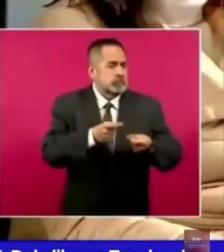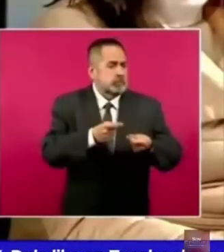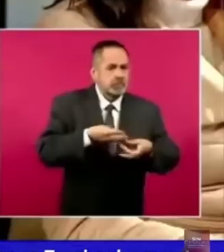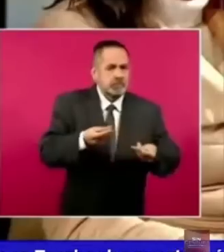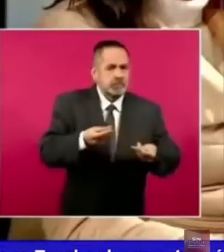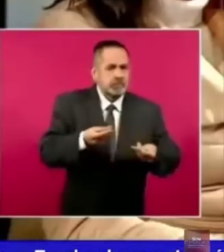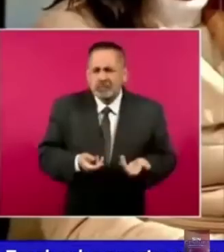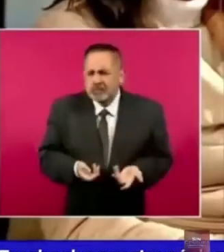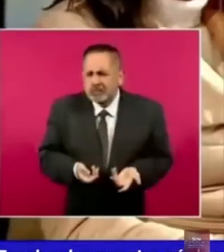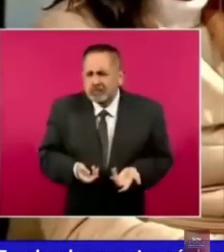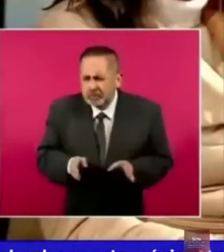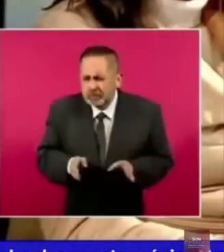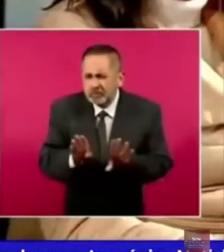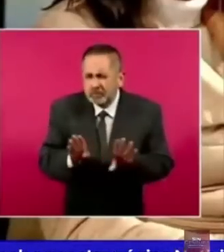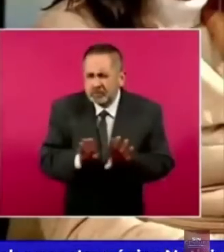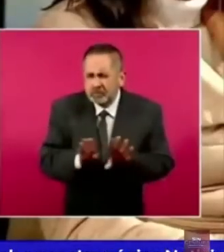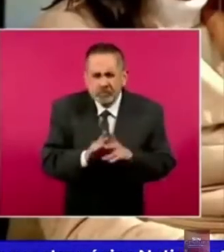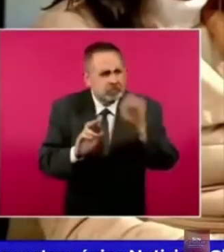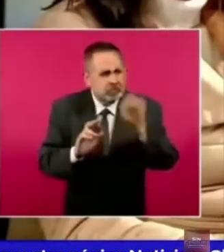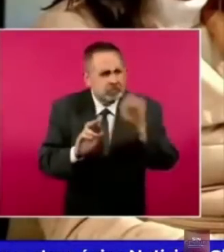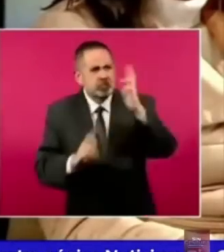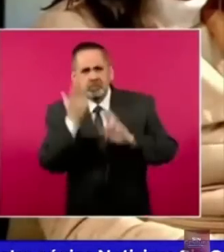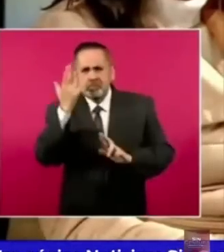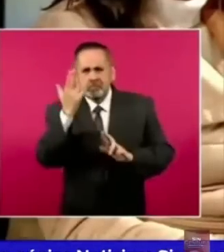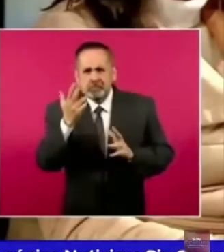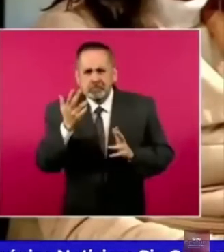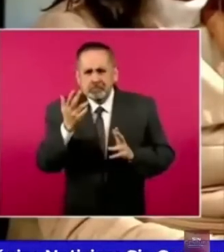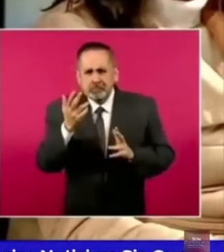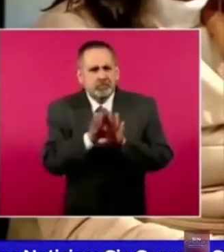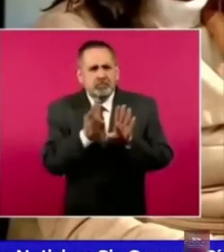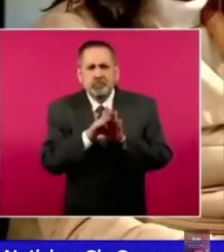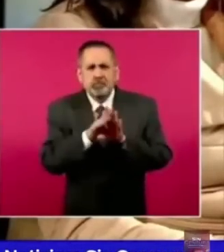ellos. ¿Cómo es posible eso si está en huelga?